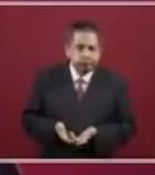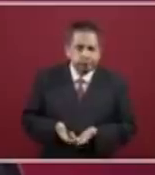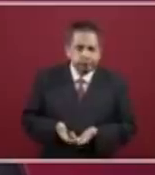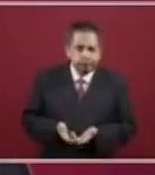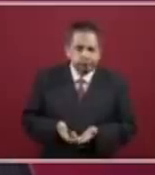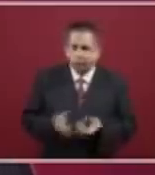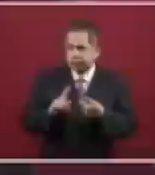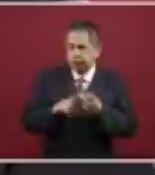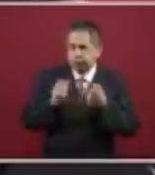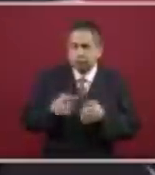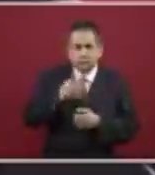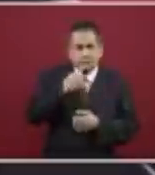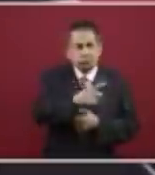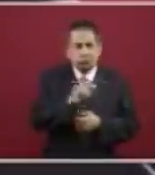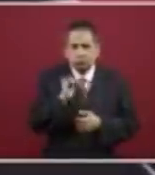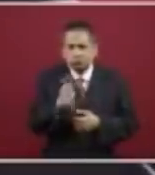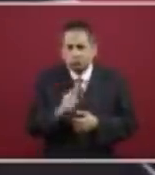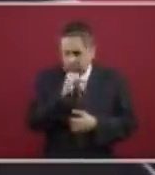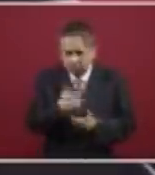ninguna denuncia